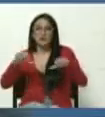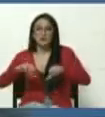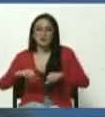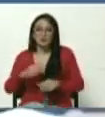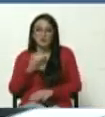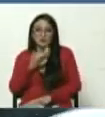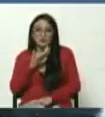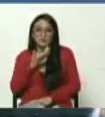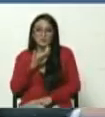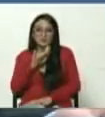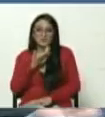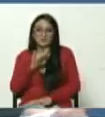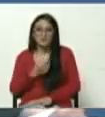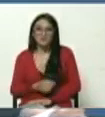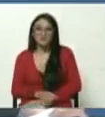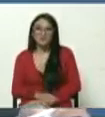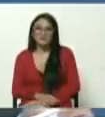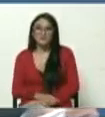criminal.